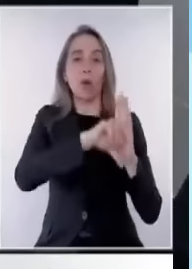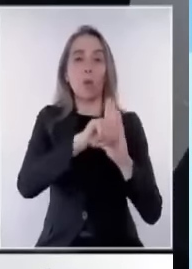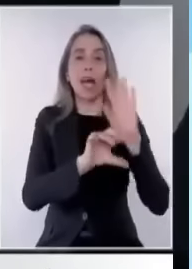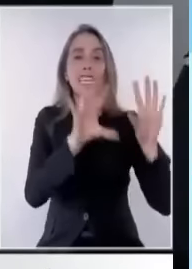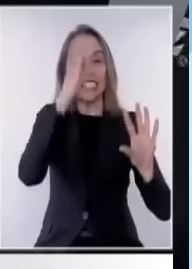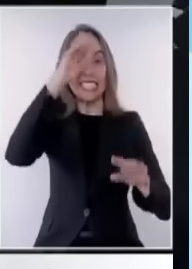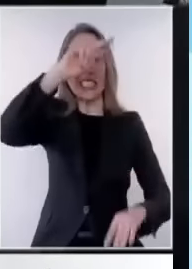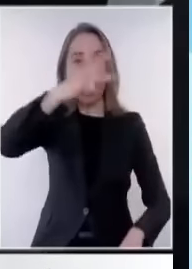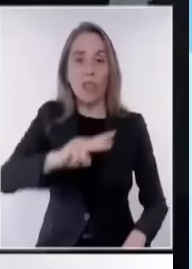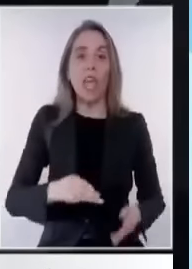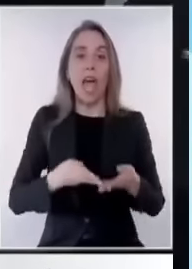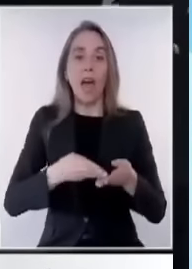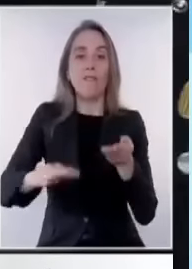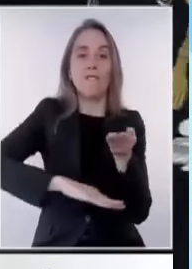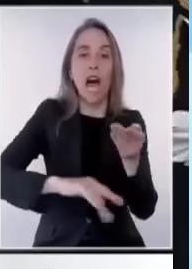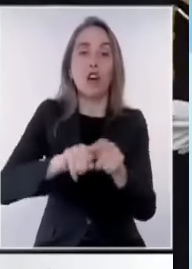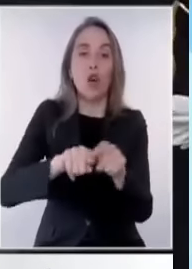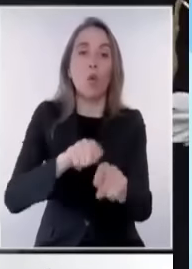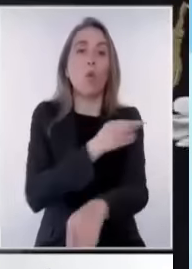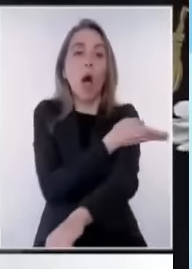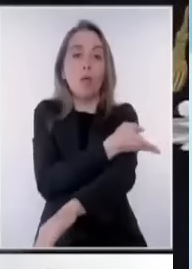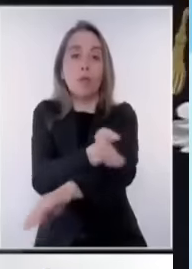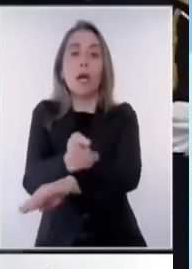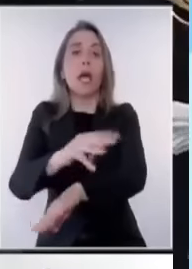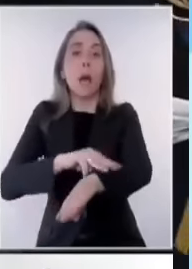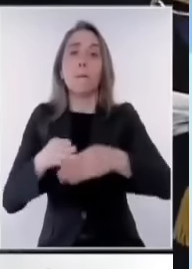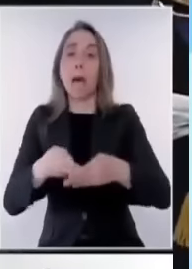15 días, los buques salían a navegar igual. La Marina